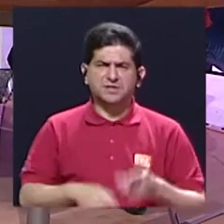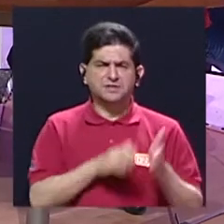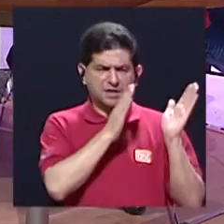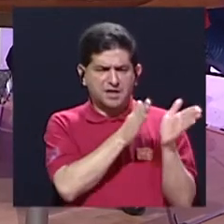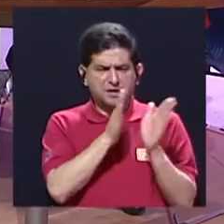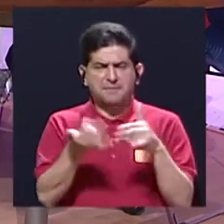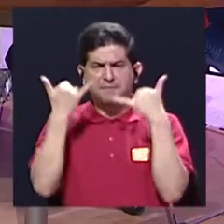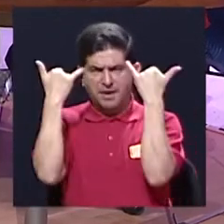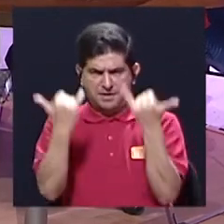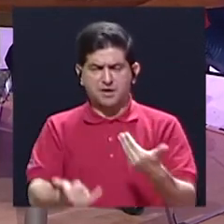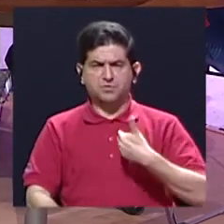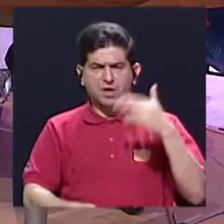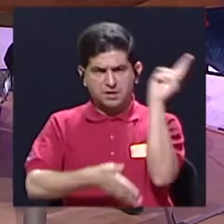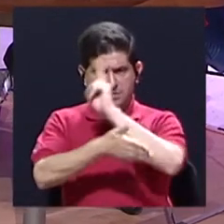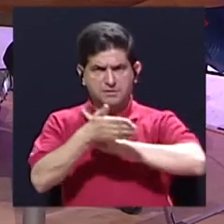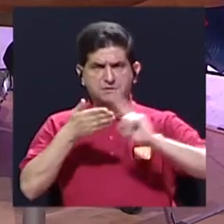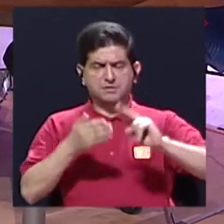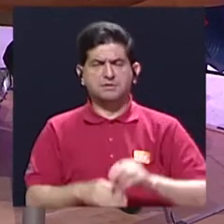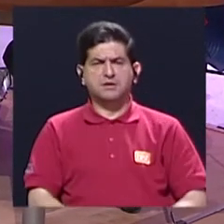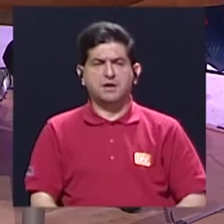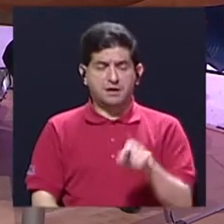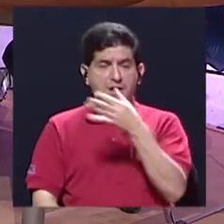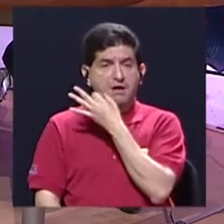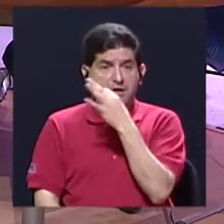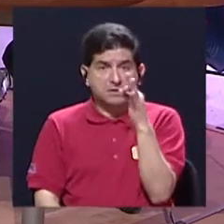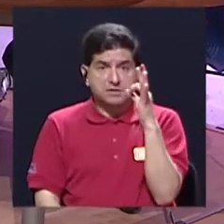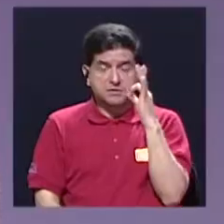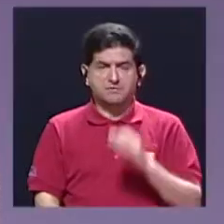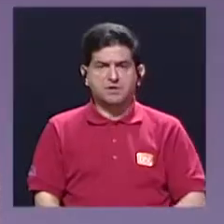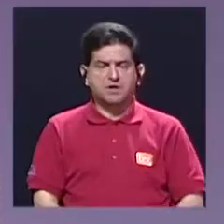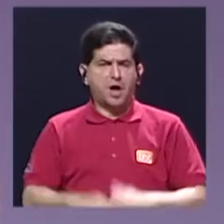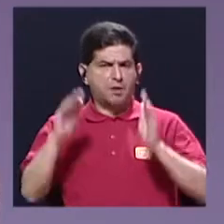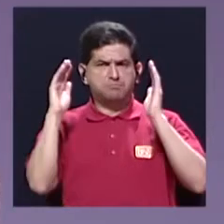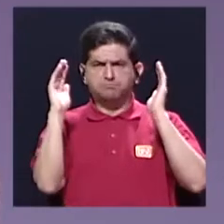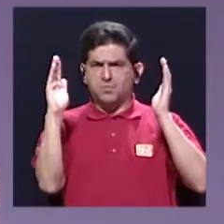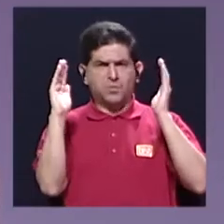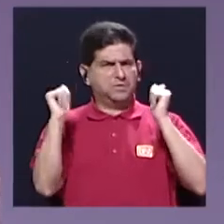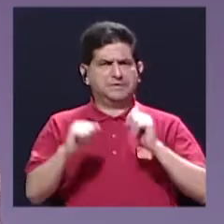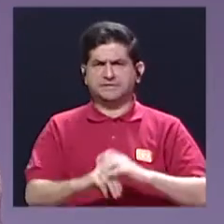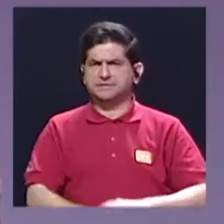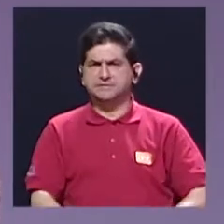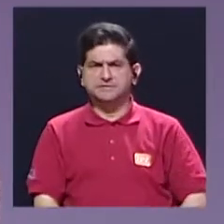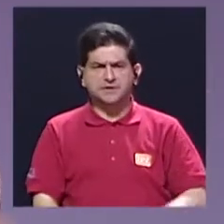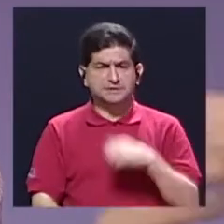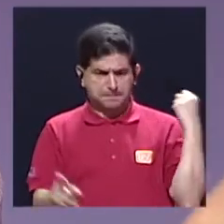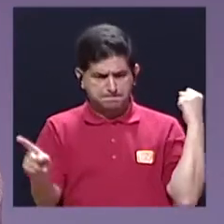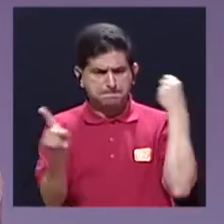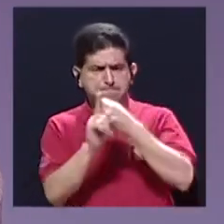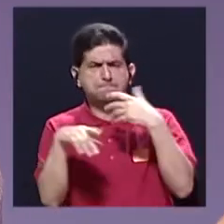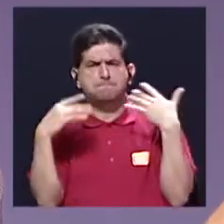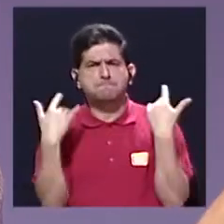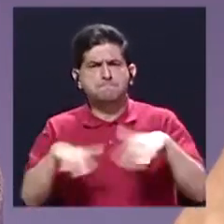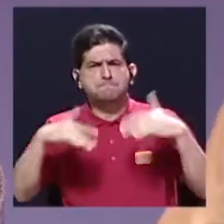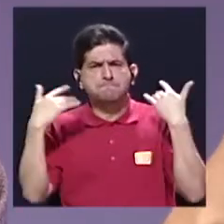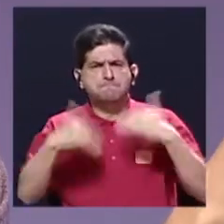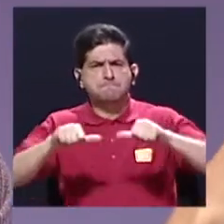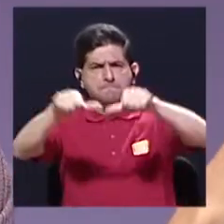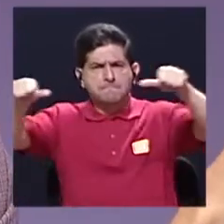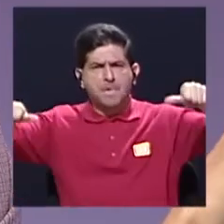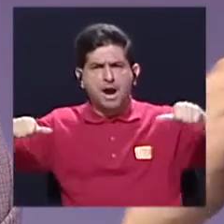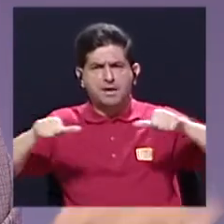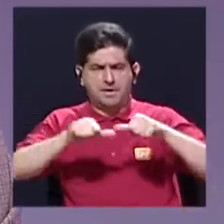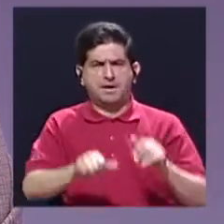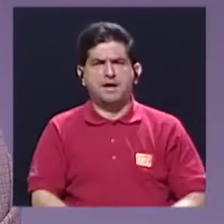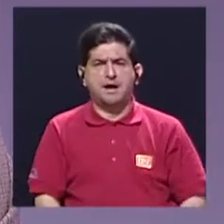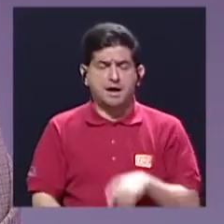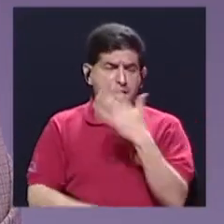planes actuales que tiene la universidad para esta finca son muy grandes y muy impactantes. Para esa área, que